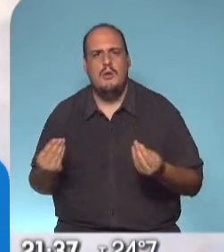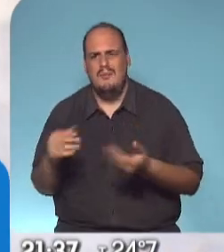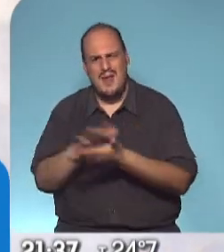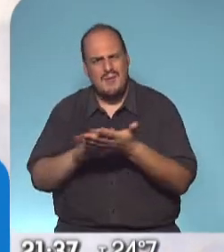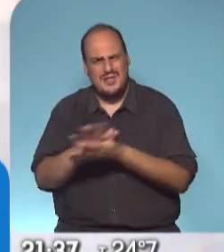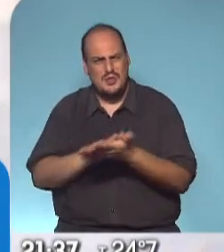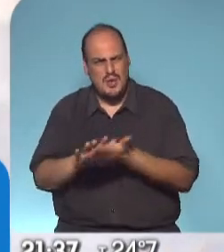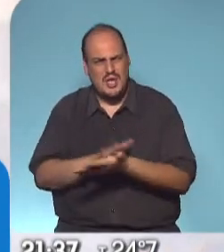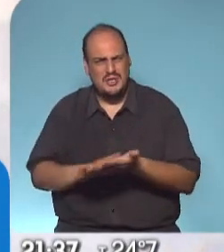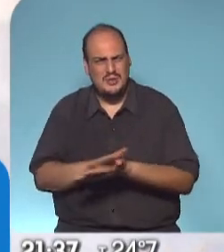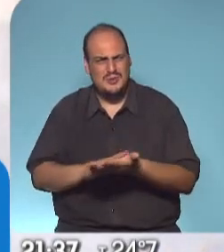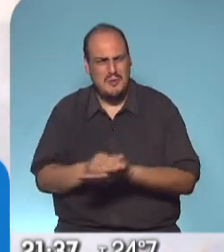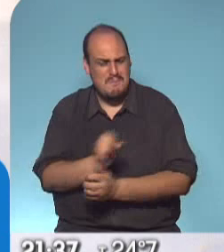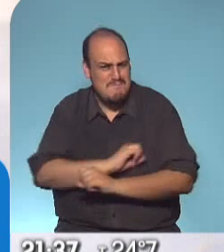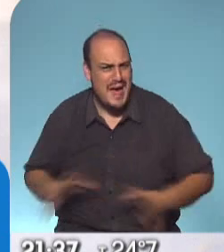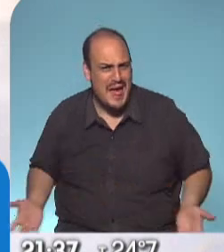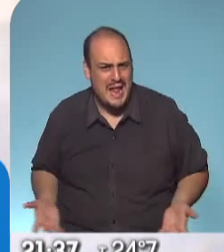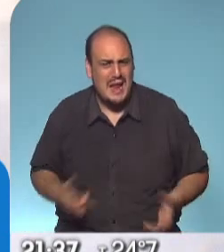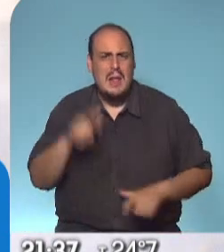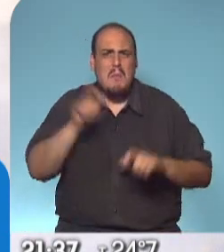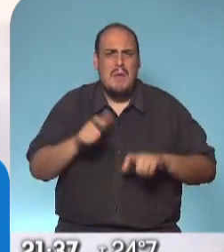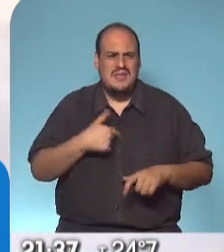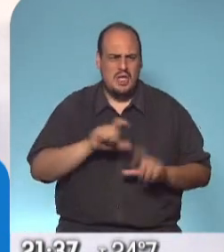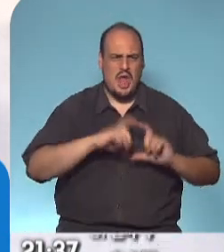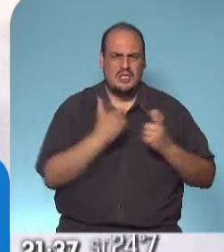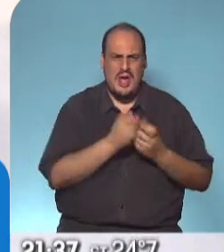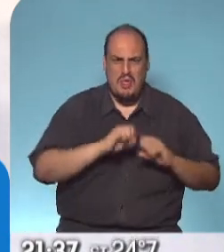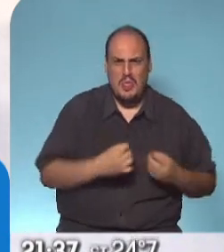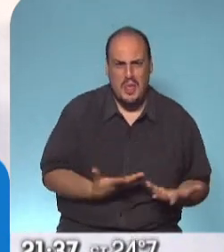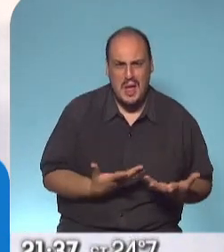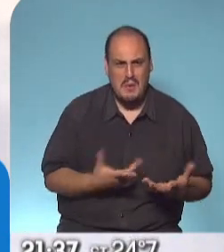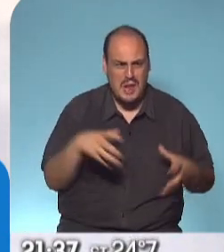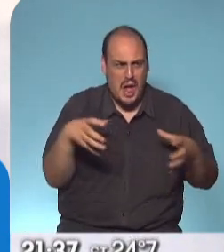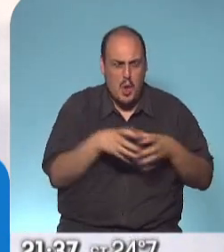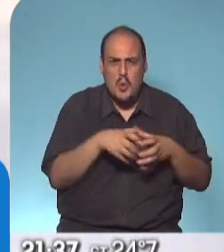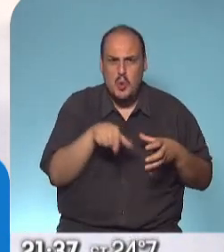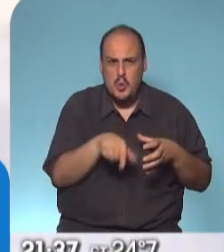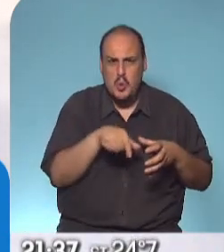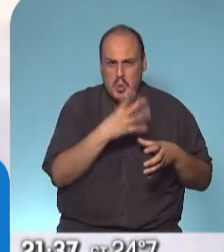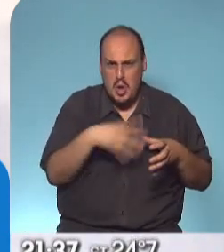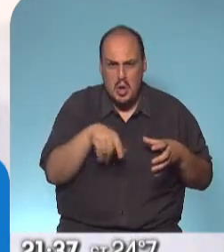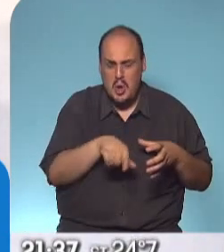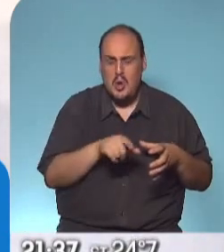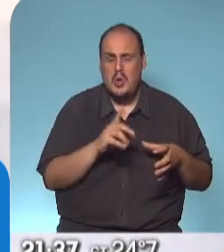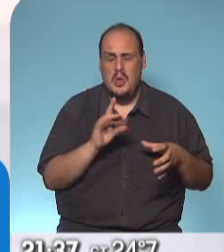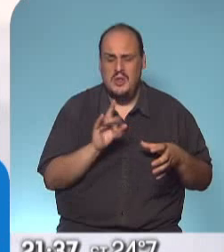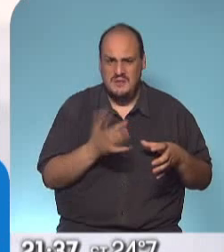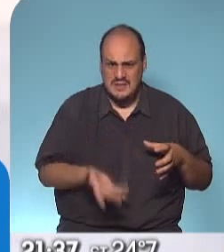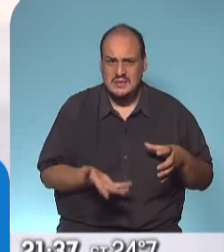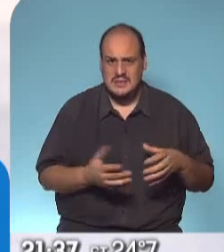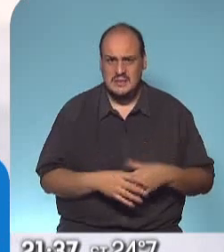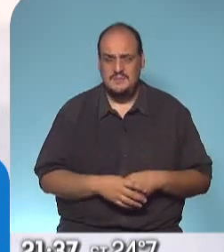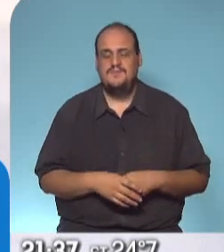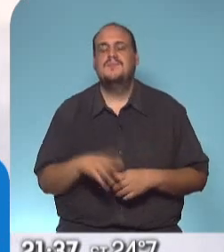En un momento de mucha vulnerabilidad social a uno de los colectivos más vulnerados. ¿Qué